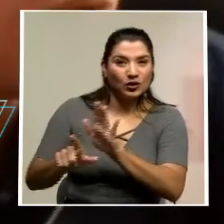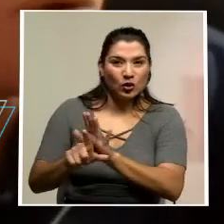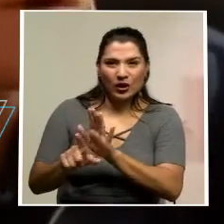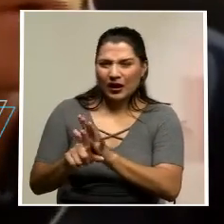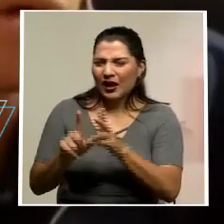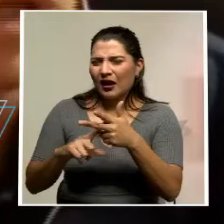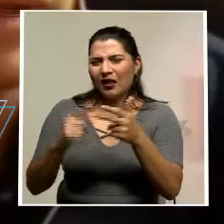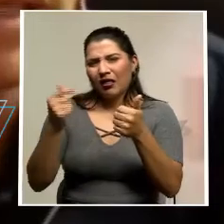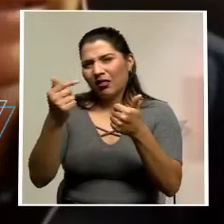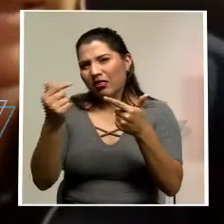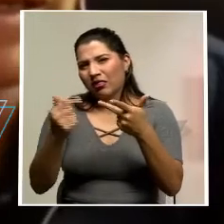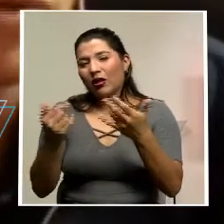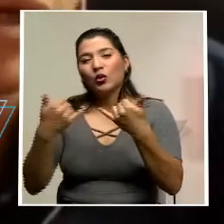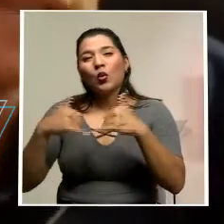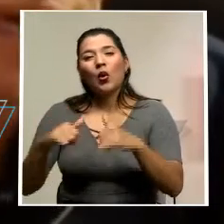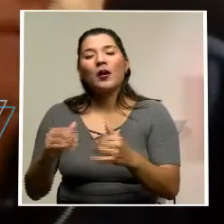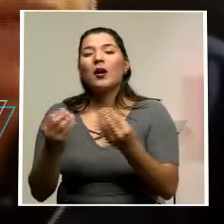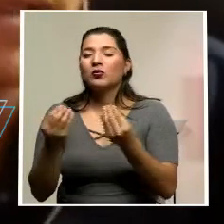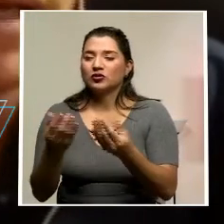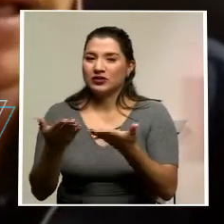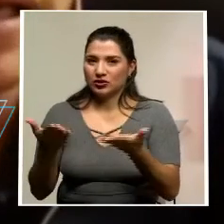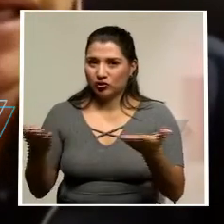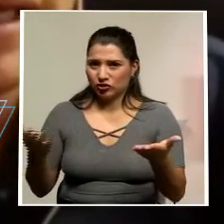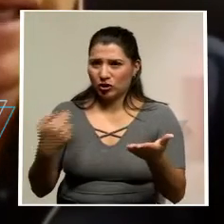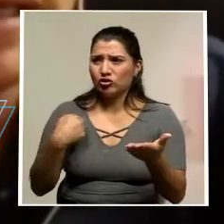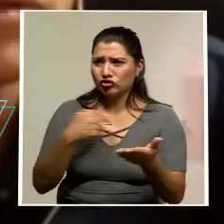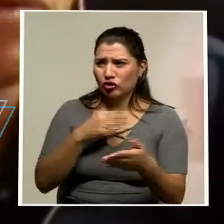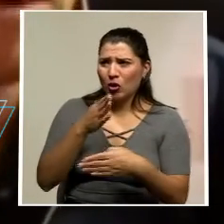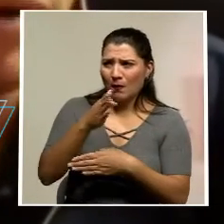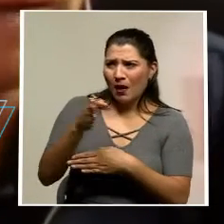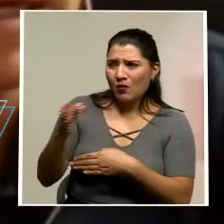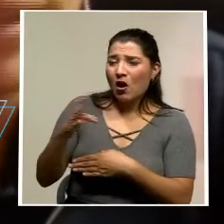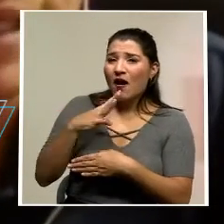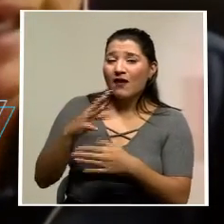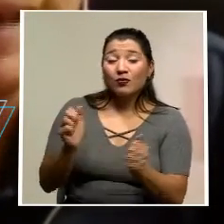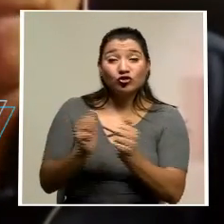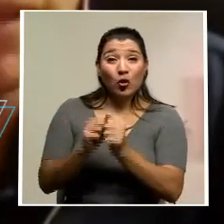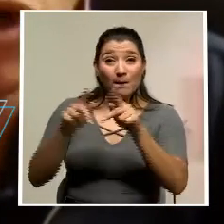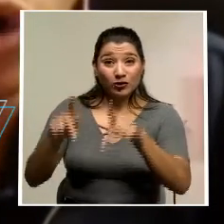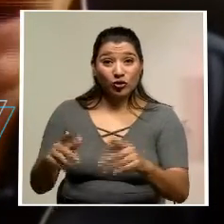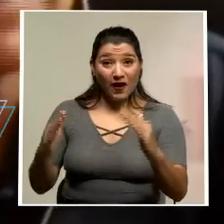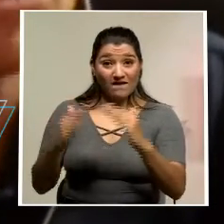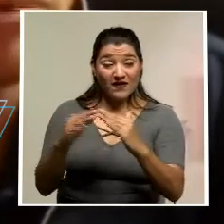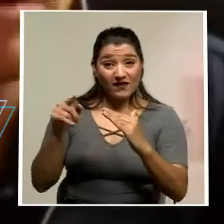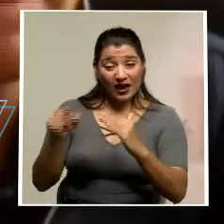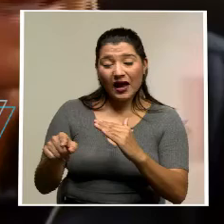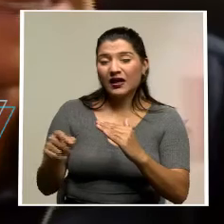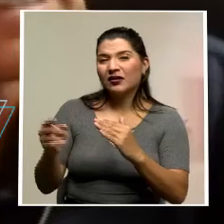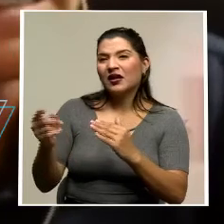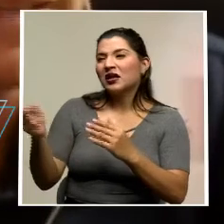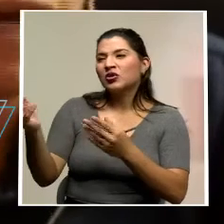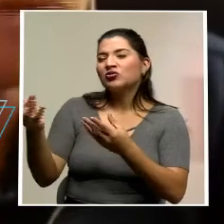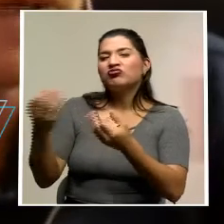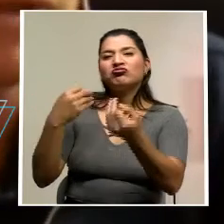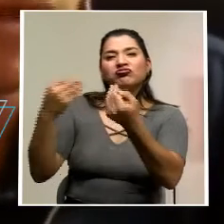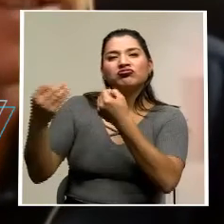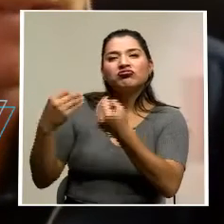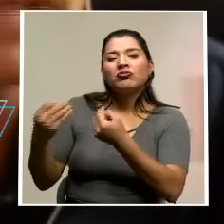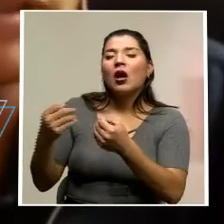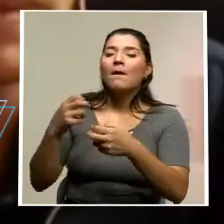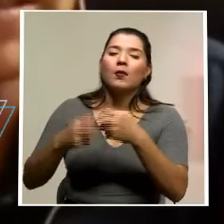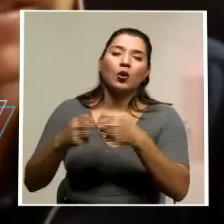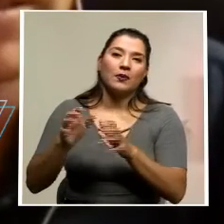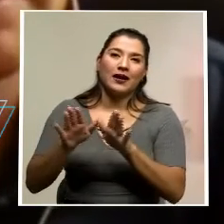hablando con los habitantes de la zona, se da cuenta que son problemas globales o problemas generalizados para todas